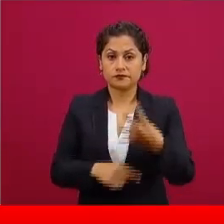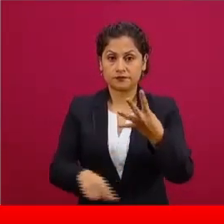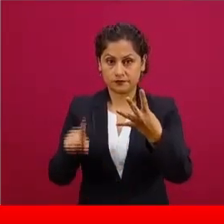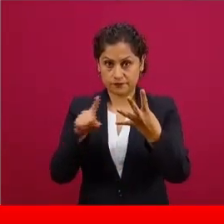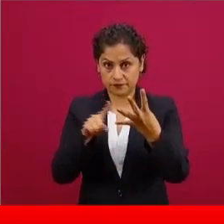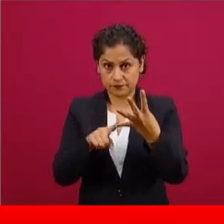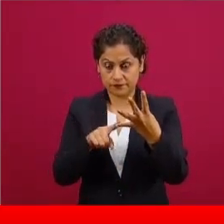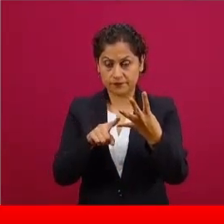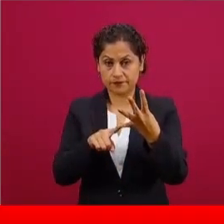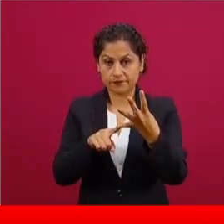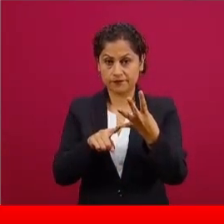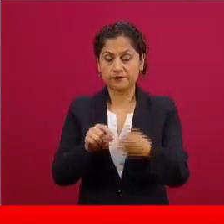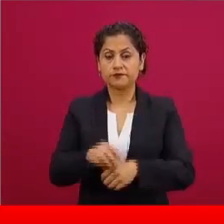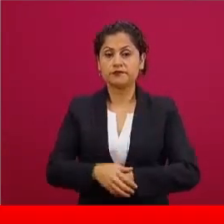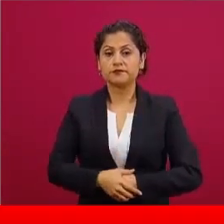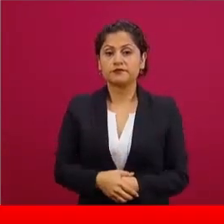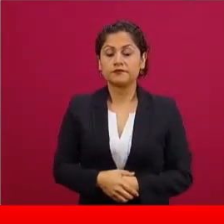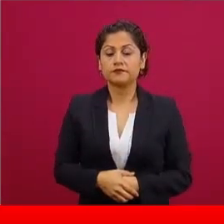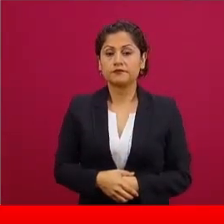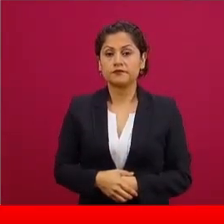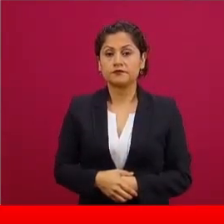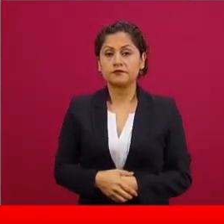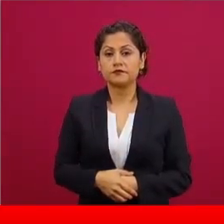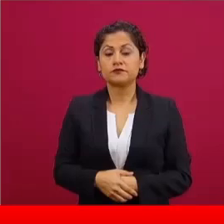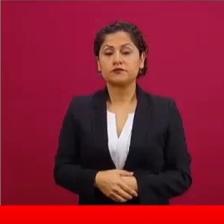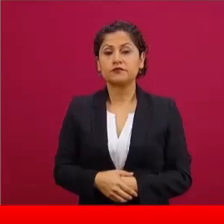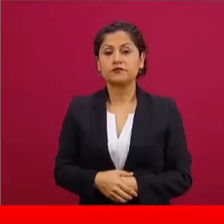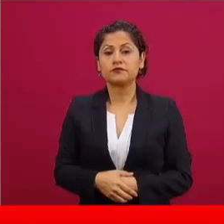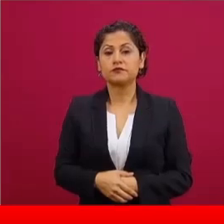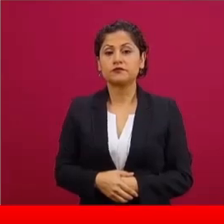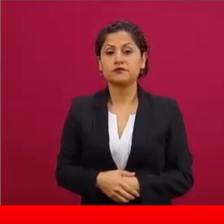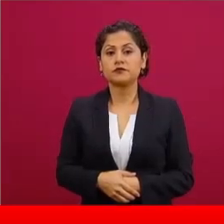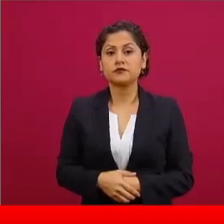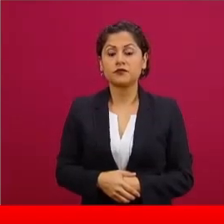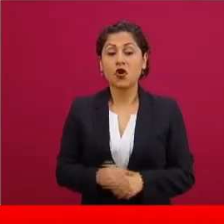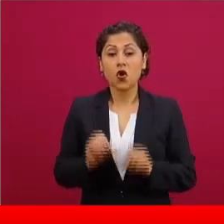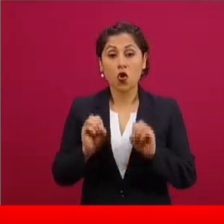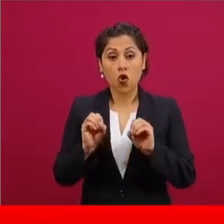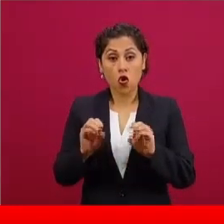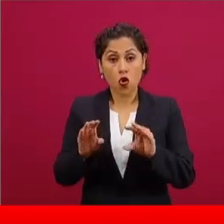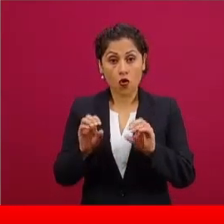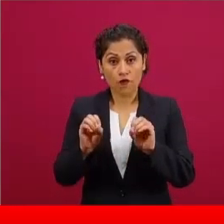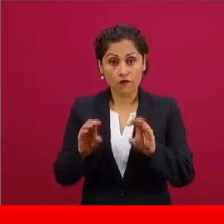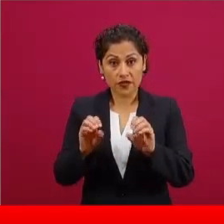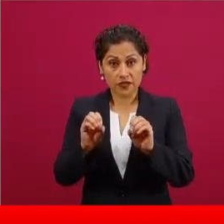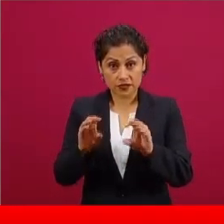deberán de permanecer cerradas la mitad de las oficinas